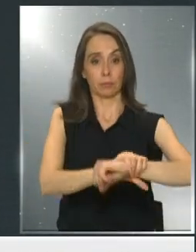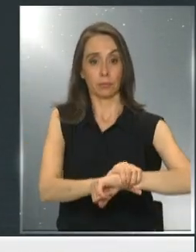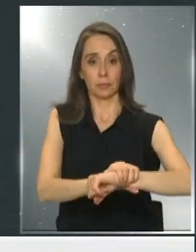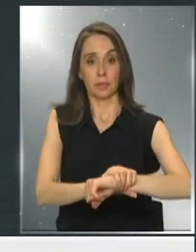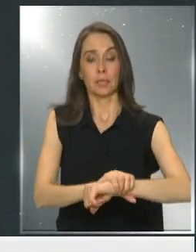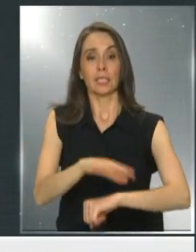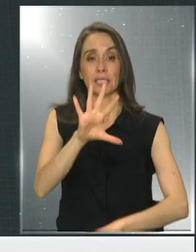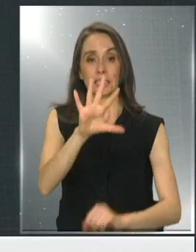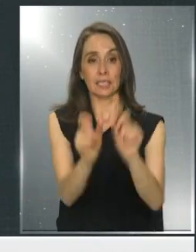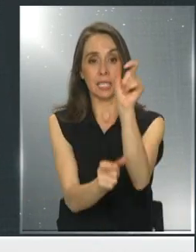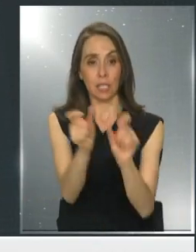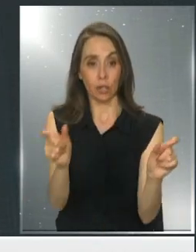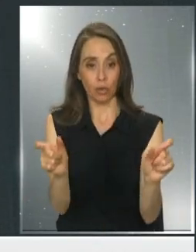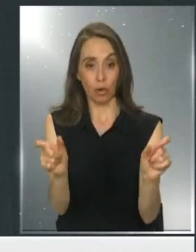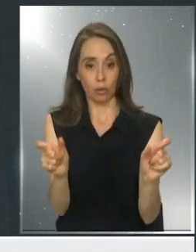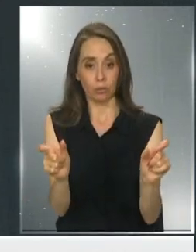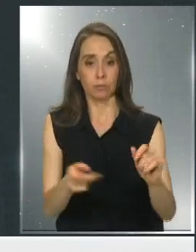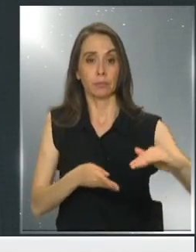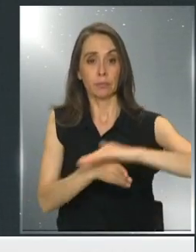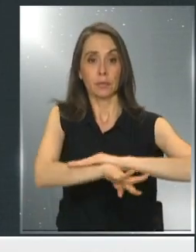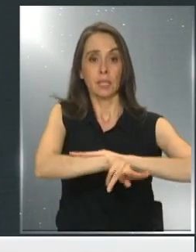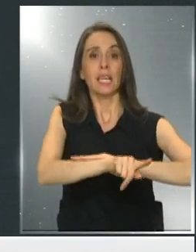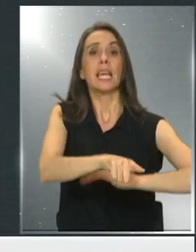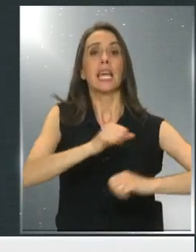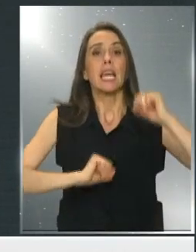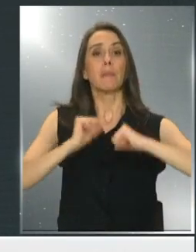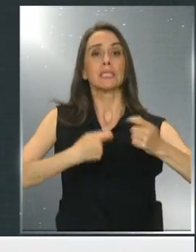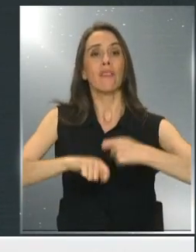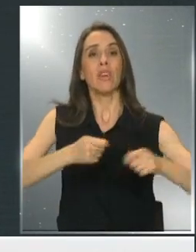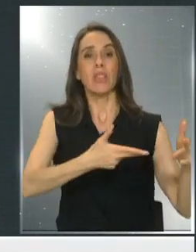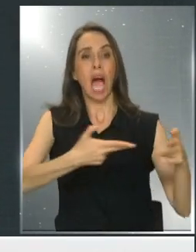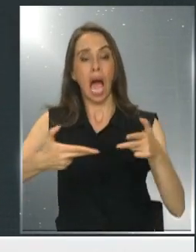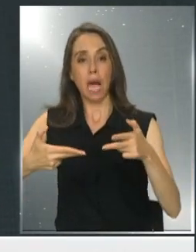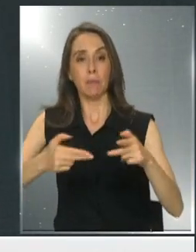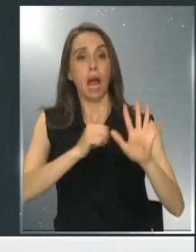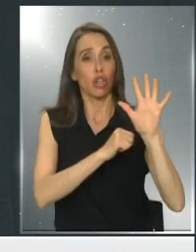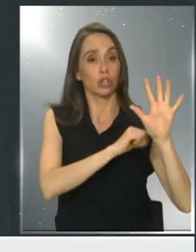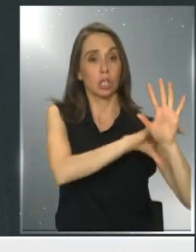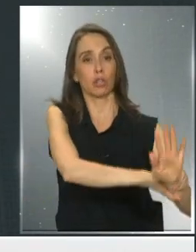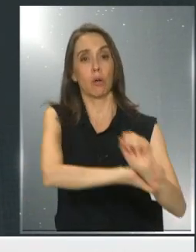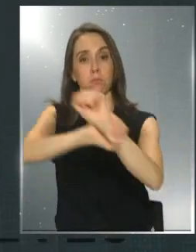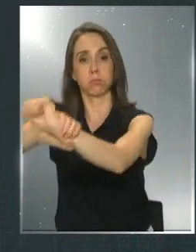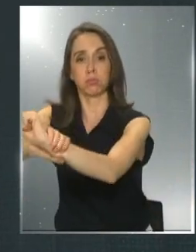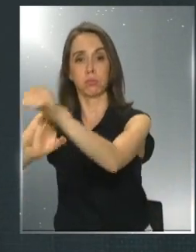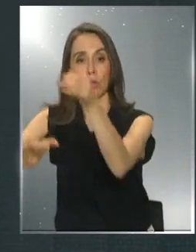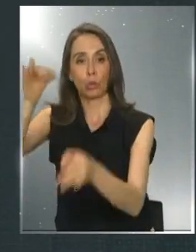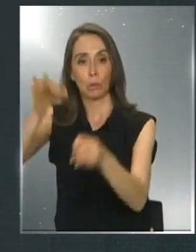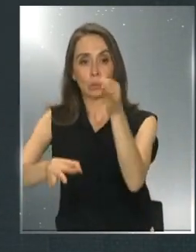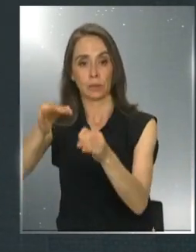de 5 individuos por los saqueos a la armería. Ya fueron puestos a disposición de la justicia.